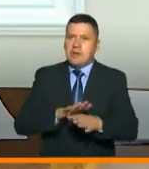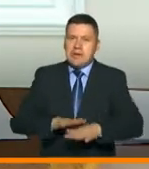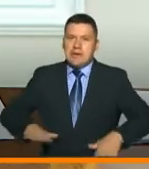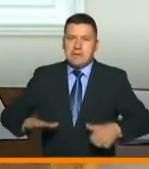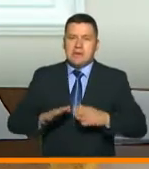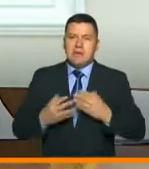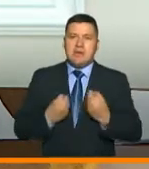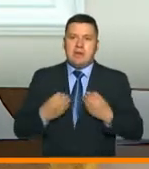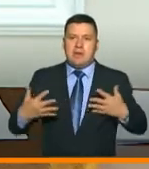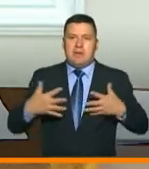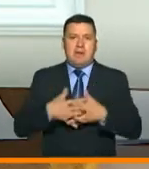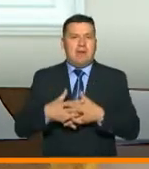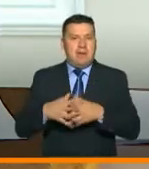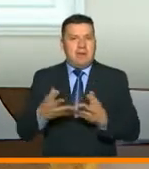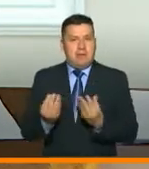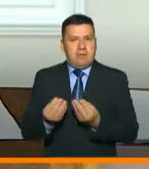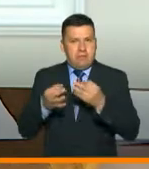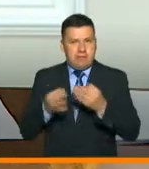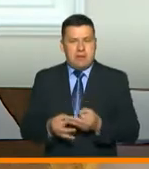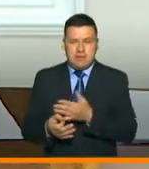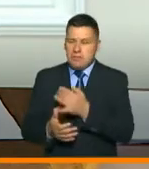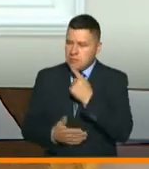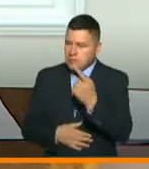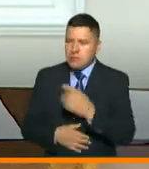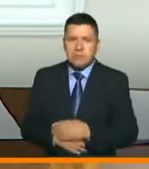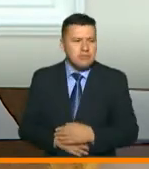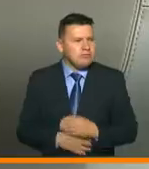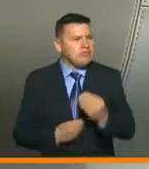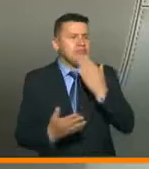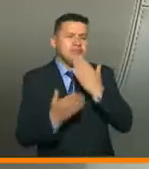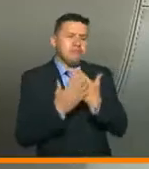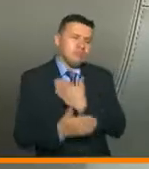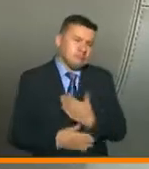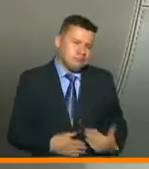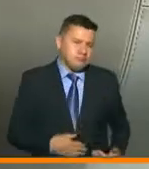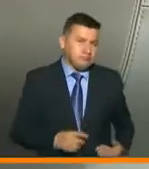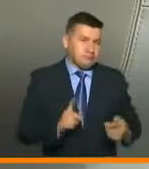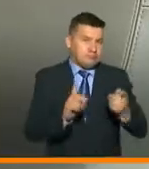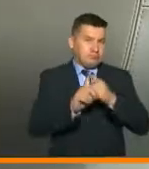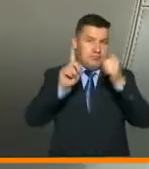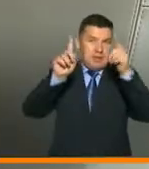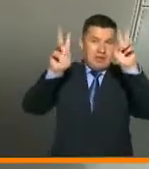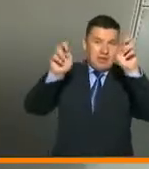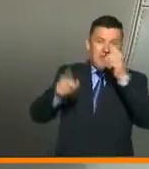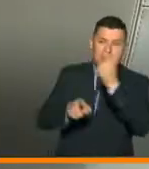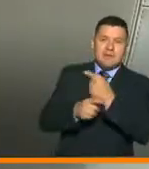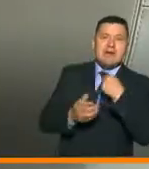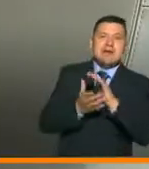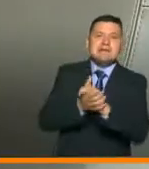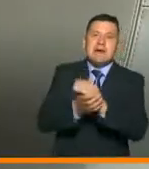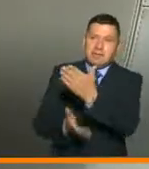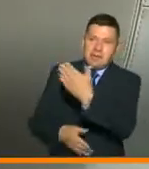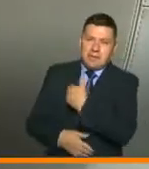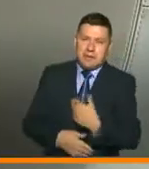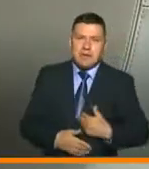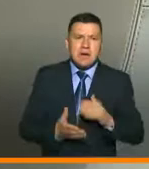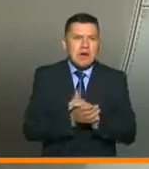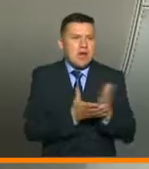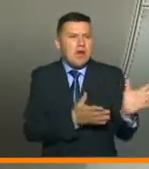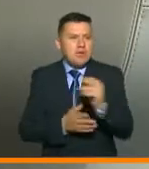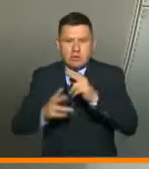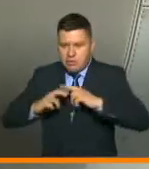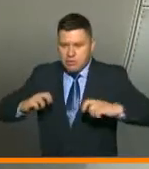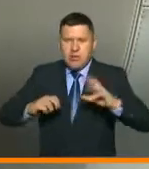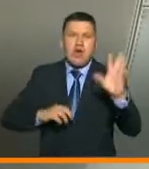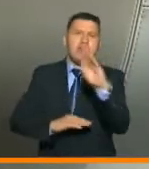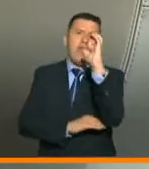espacios de convivencia y hacerlo de manera segura. Muchas gracias, presidente. El primer tema que usted le menciona, un saludo a usted, a todos los compañeros y a todas